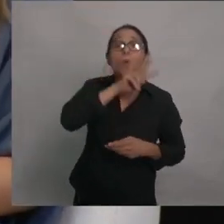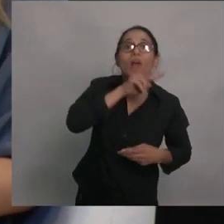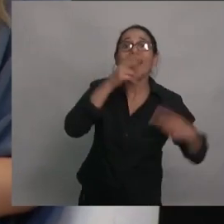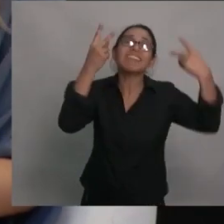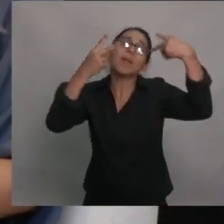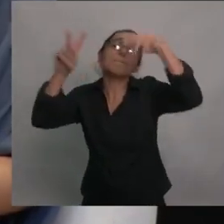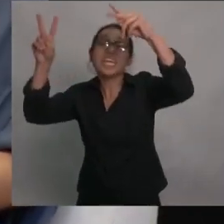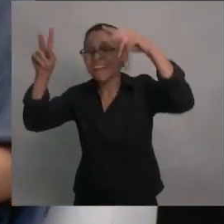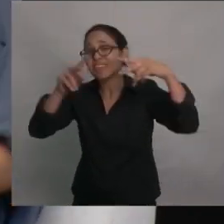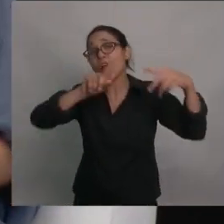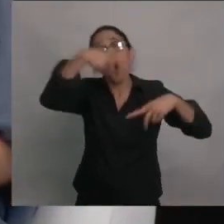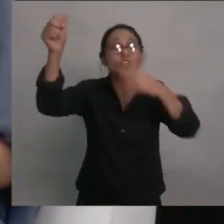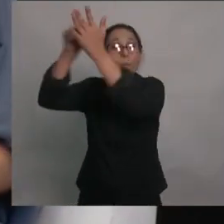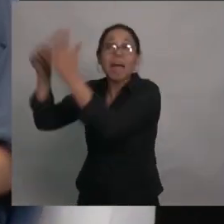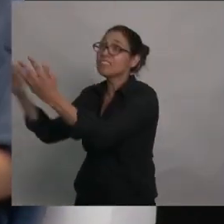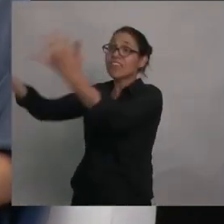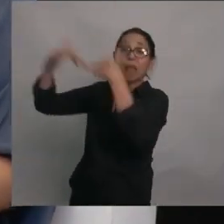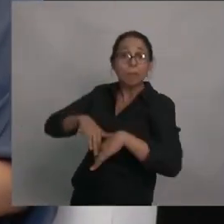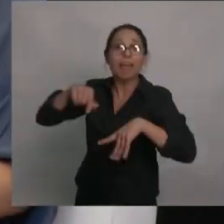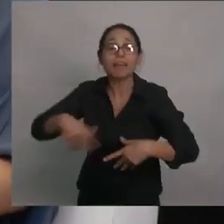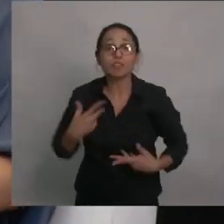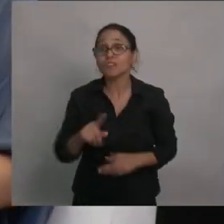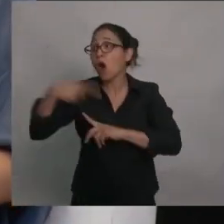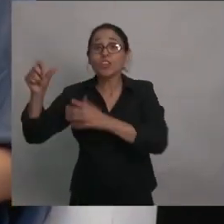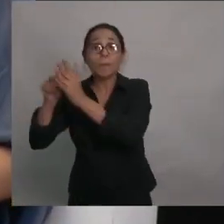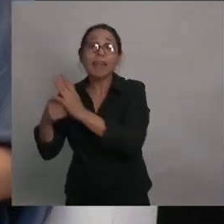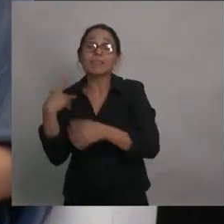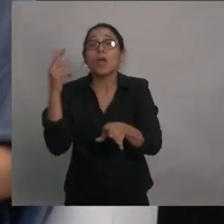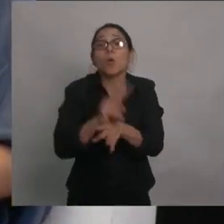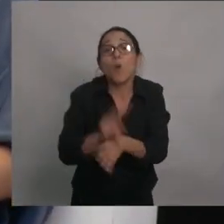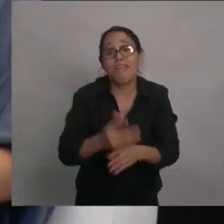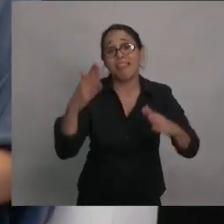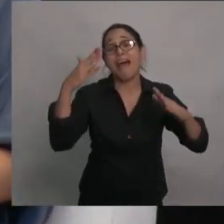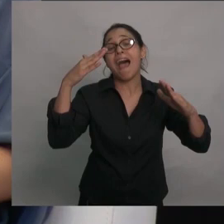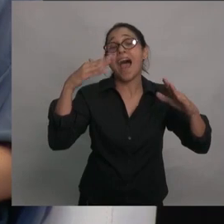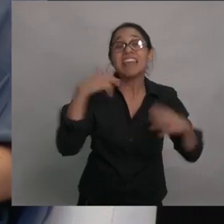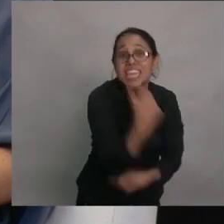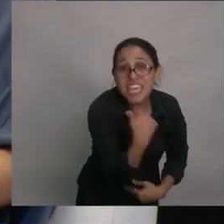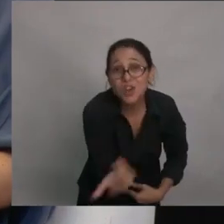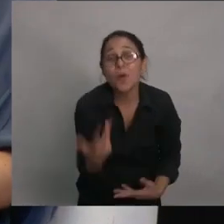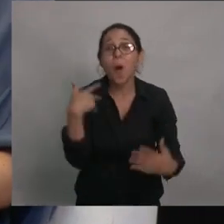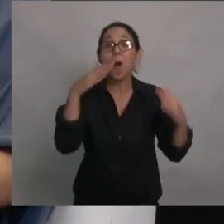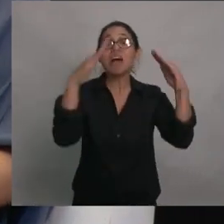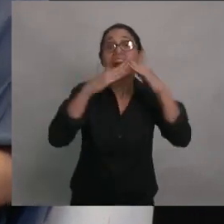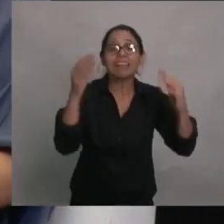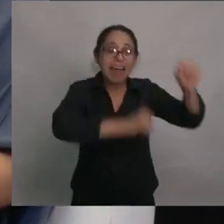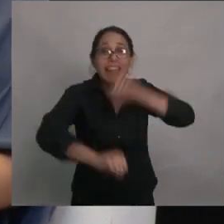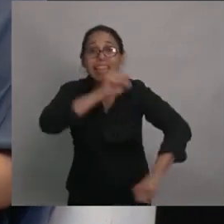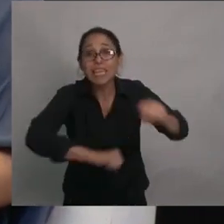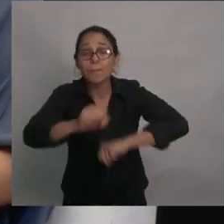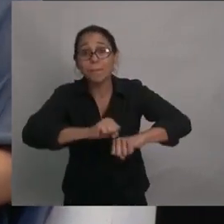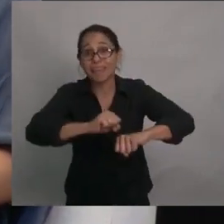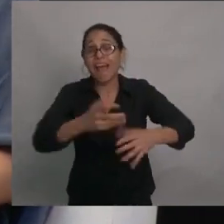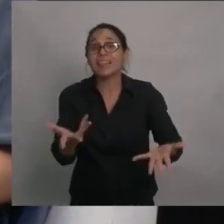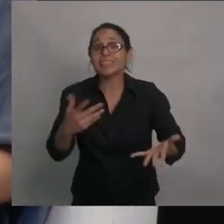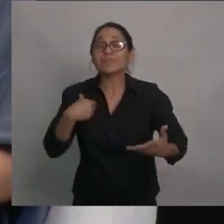a nuestros hijos, que se ocupan de limpiar nuestras casas y a las que, con las que tenemos contraídas unas enormes